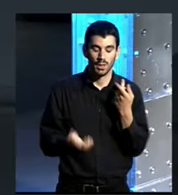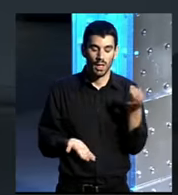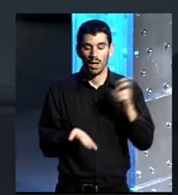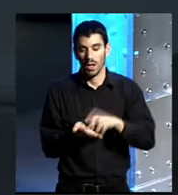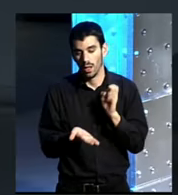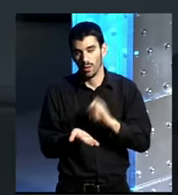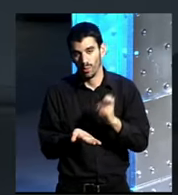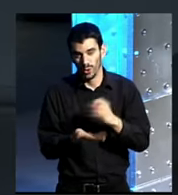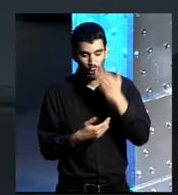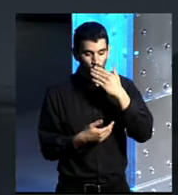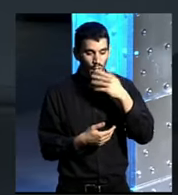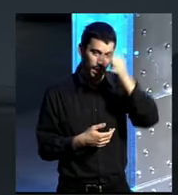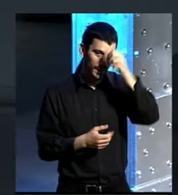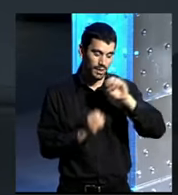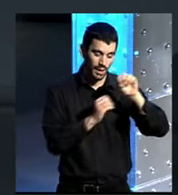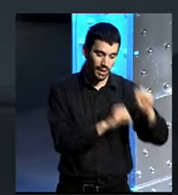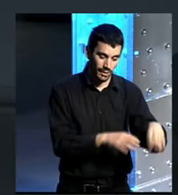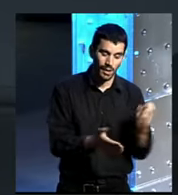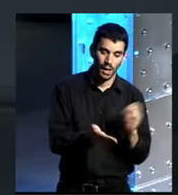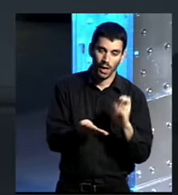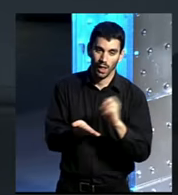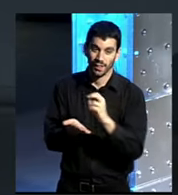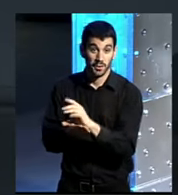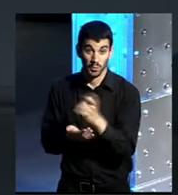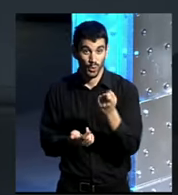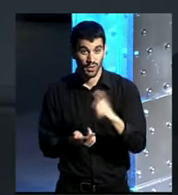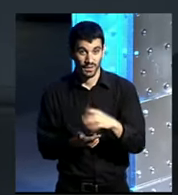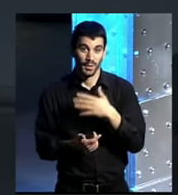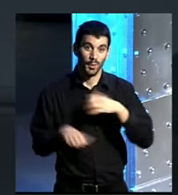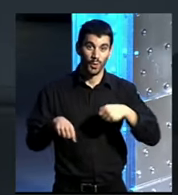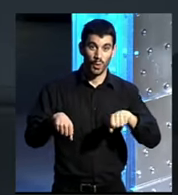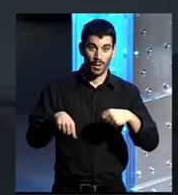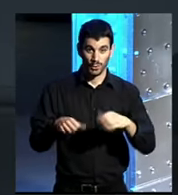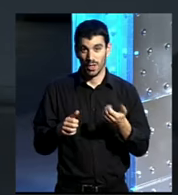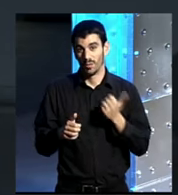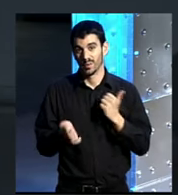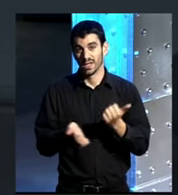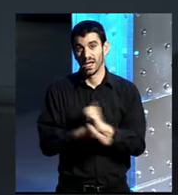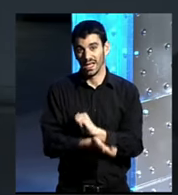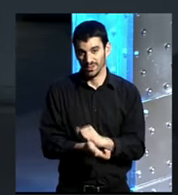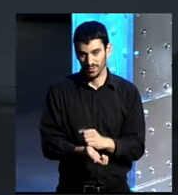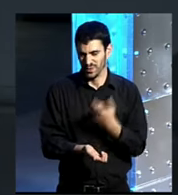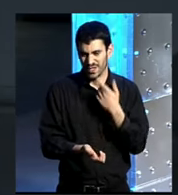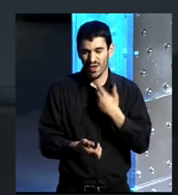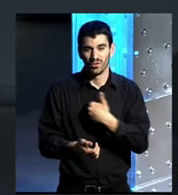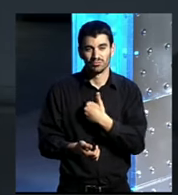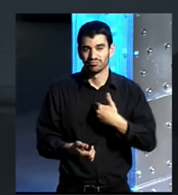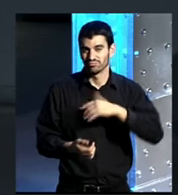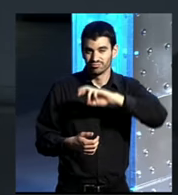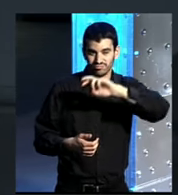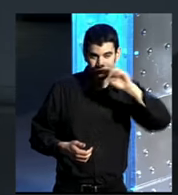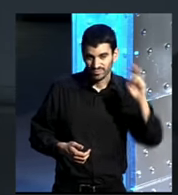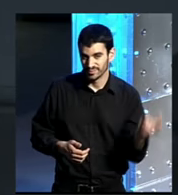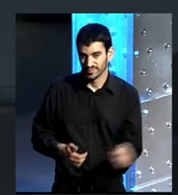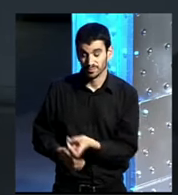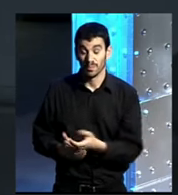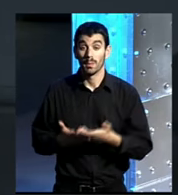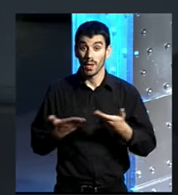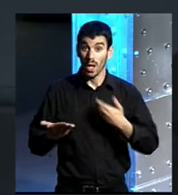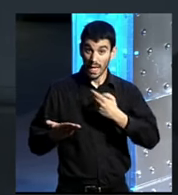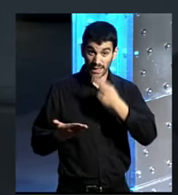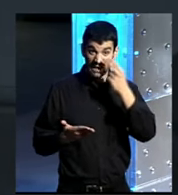a los niños al colegio. Bueno, tiene muchas aplicaciones, y lo que es interesante es que